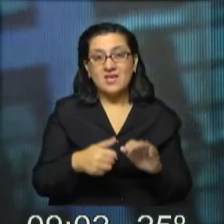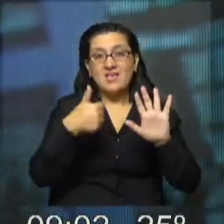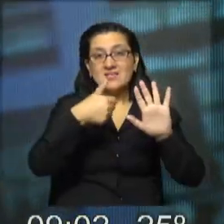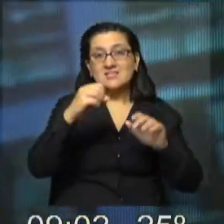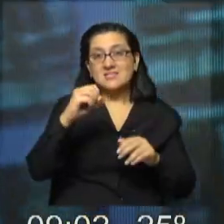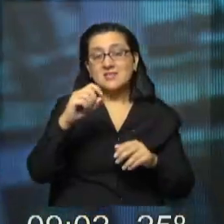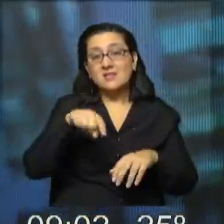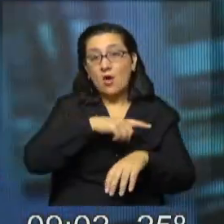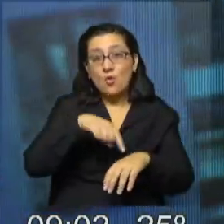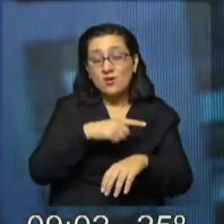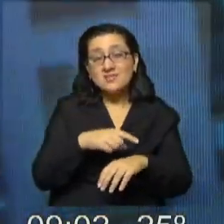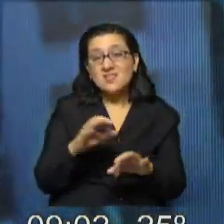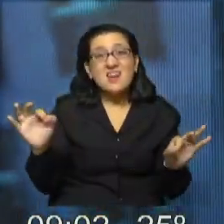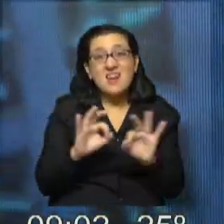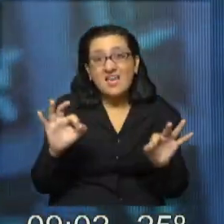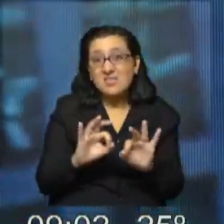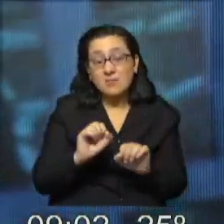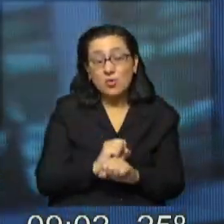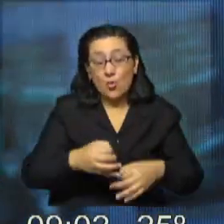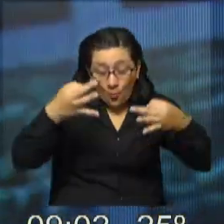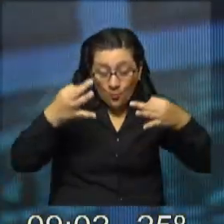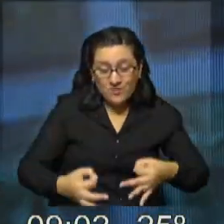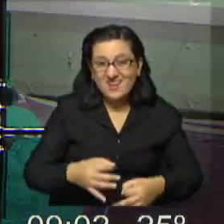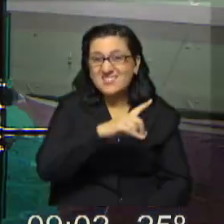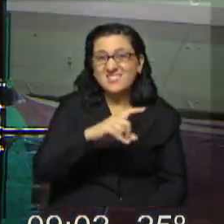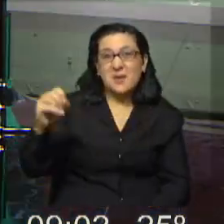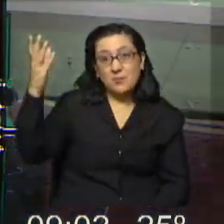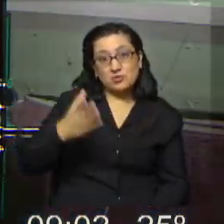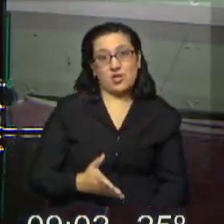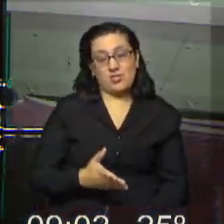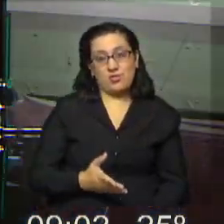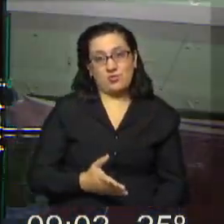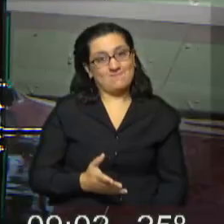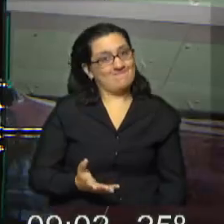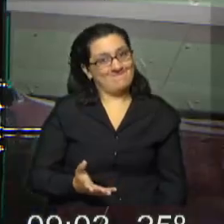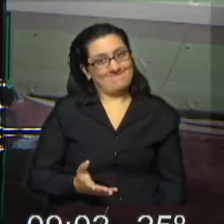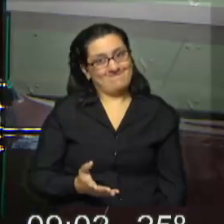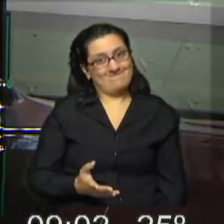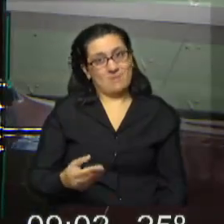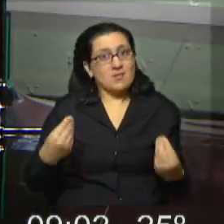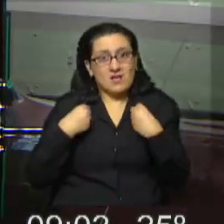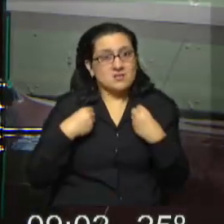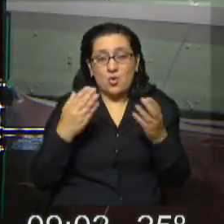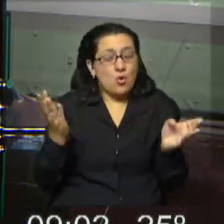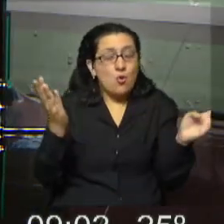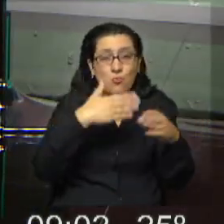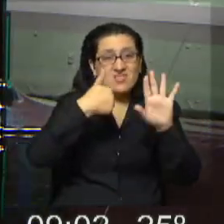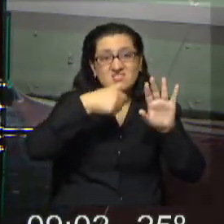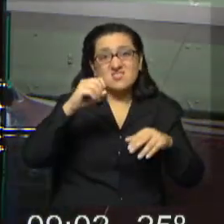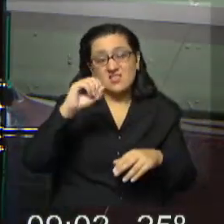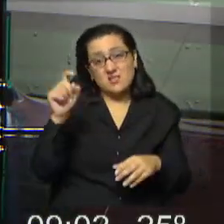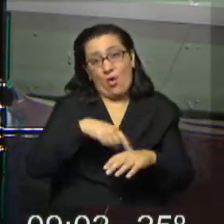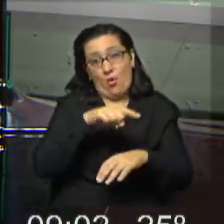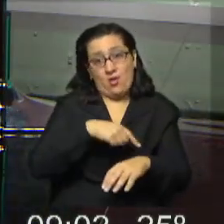puede cumplir nadie semanalmente. Claro. Dignamente, ¿no? Bien. Sí, entonces, parece poco serio. No se llega. Estamos a 8 de febrero y